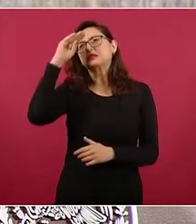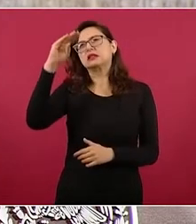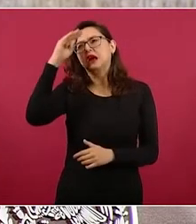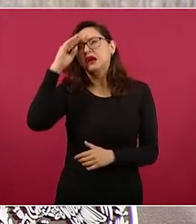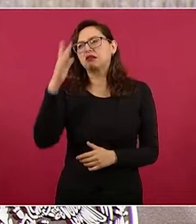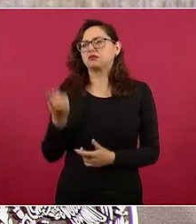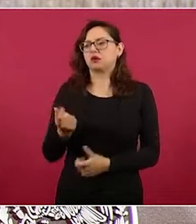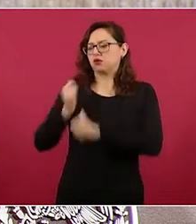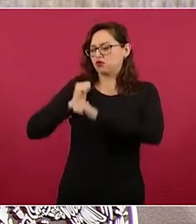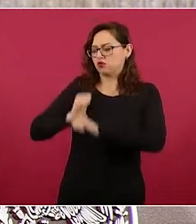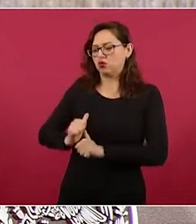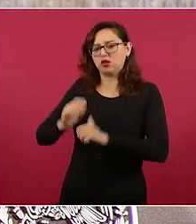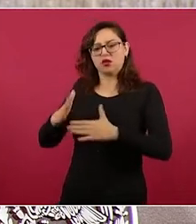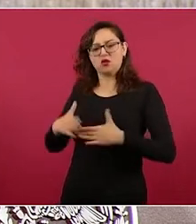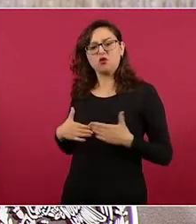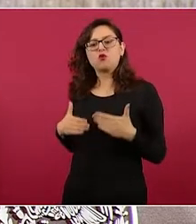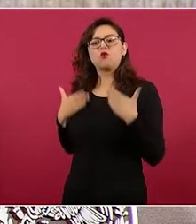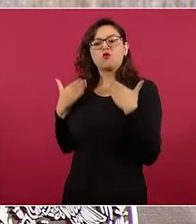Nosotros